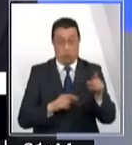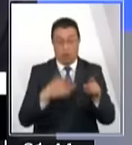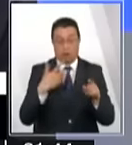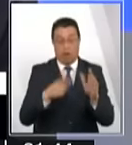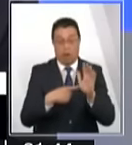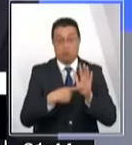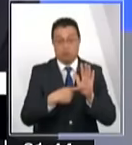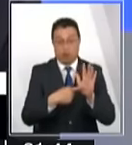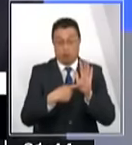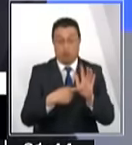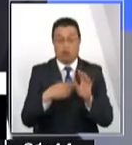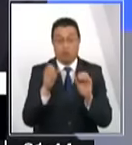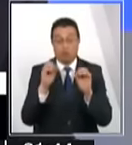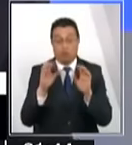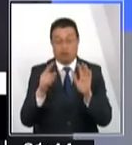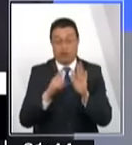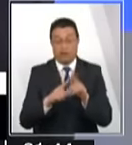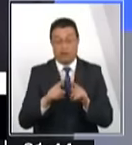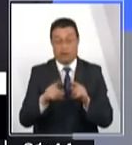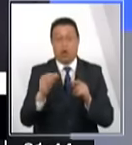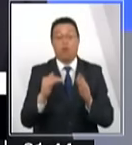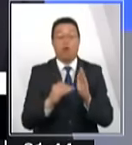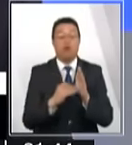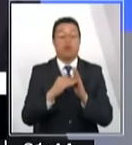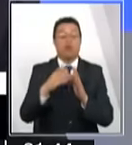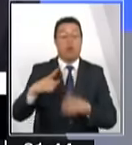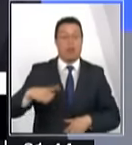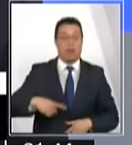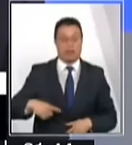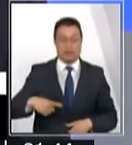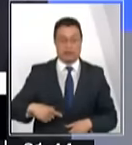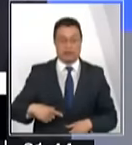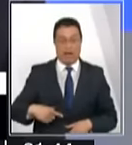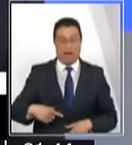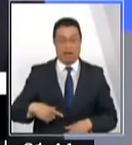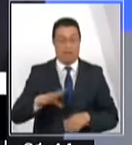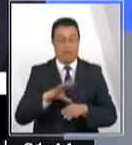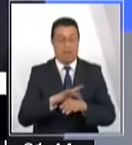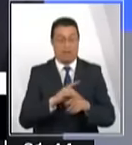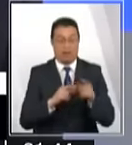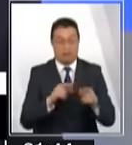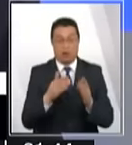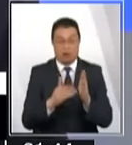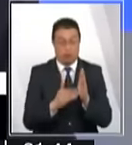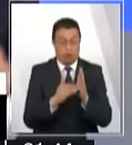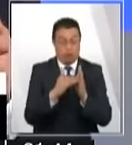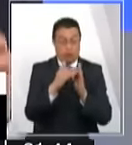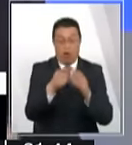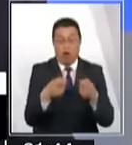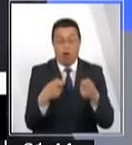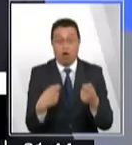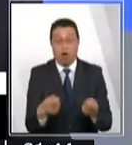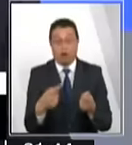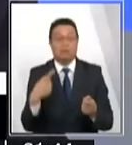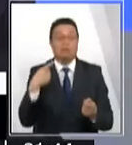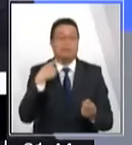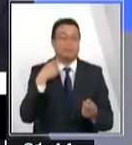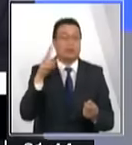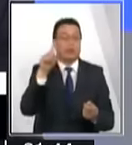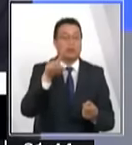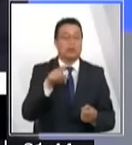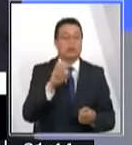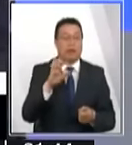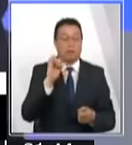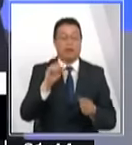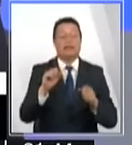las cifras de cómo han crecido la licencia médica este fenómeno de incremento de Los costos afecta tanto a la capre como al